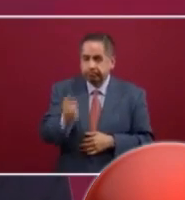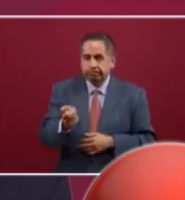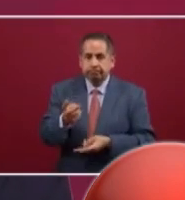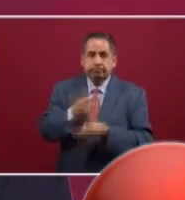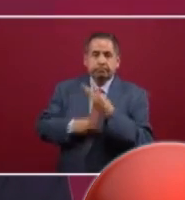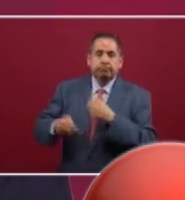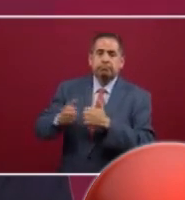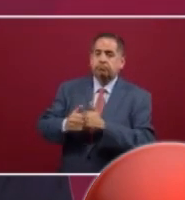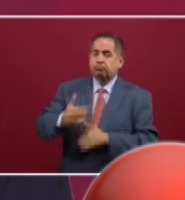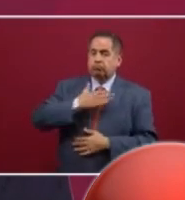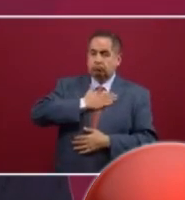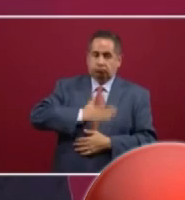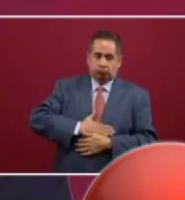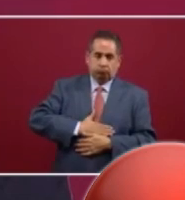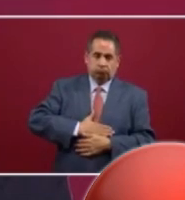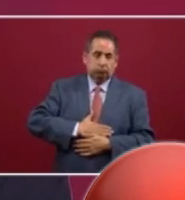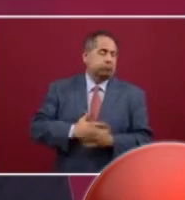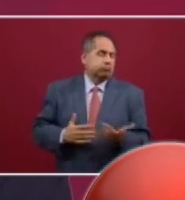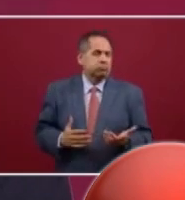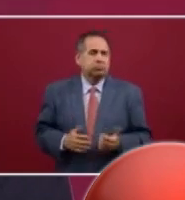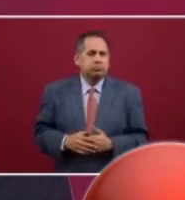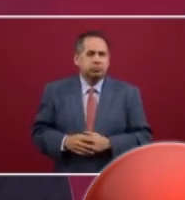la justicia.